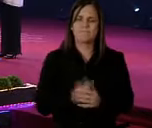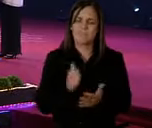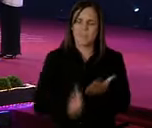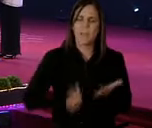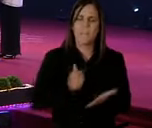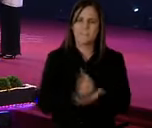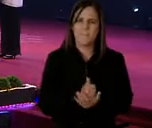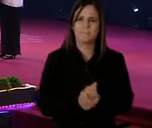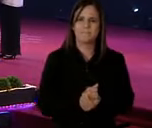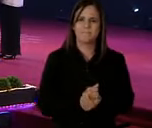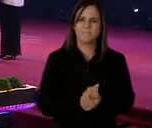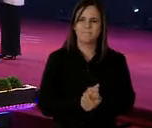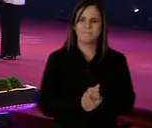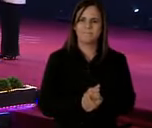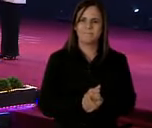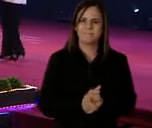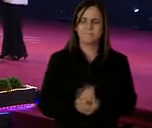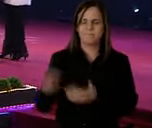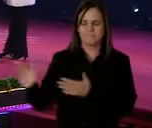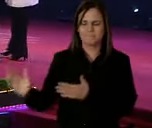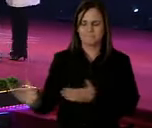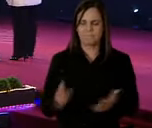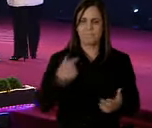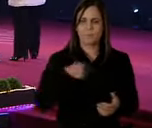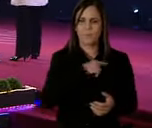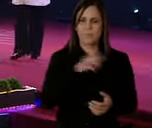que dejo con ustedes a nuestro apóstol.